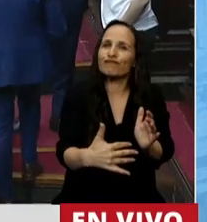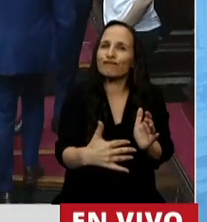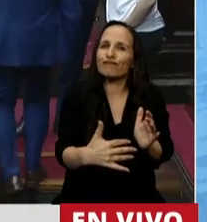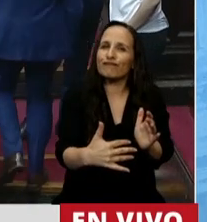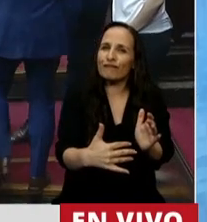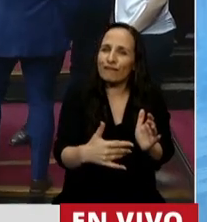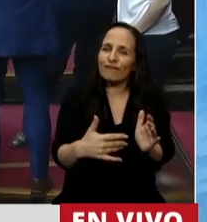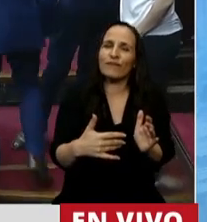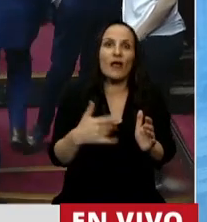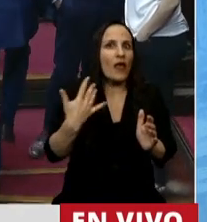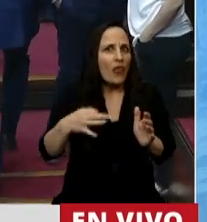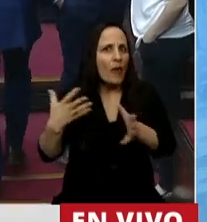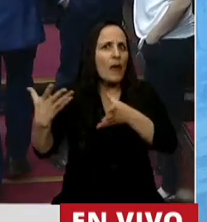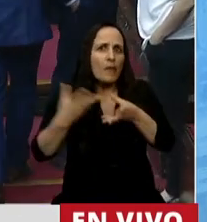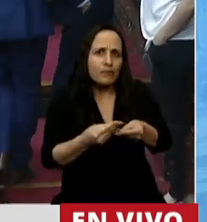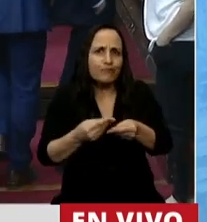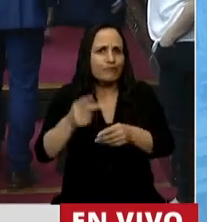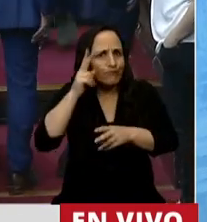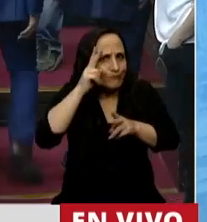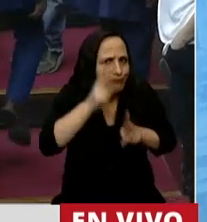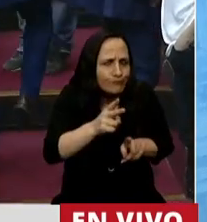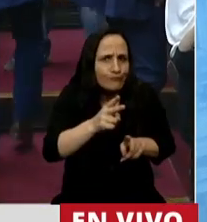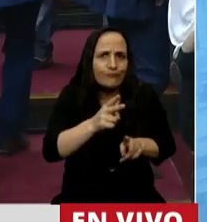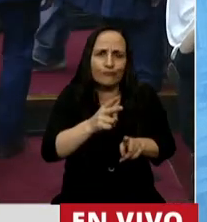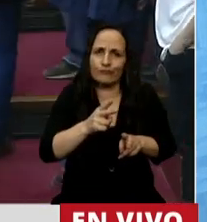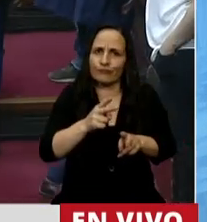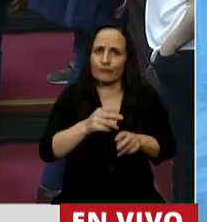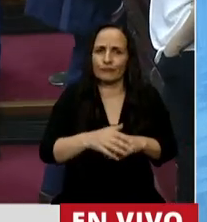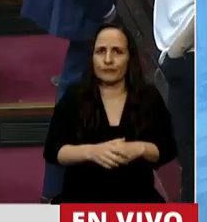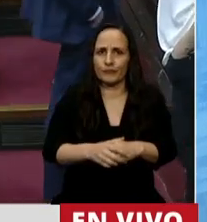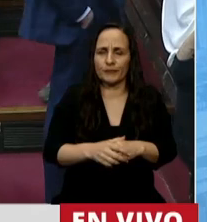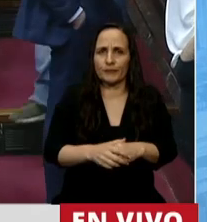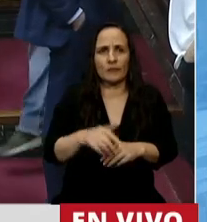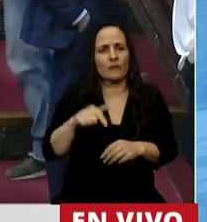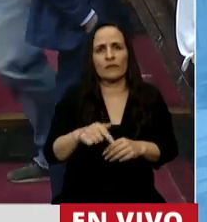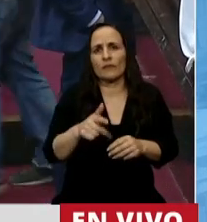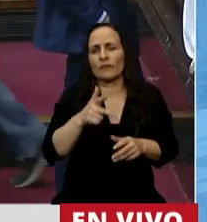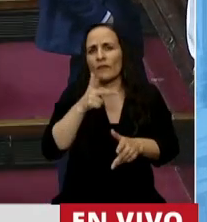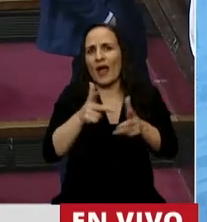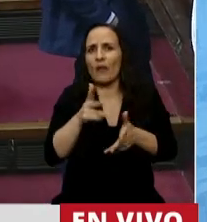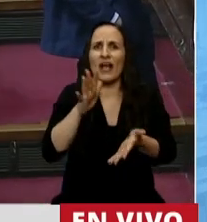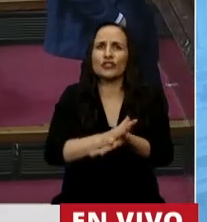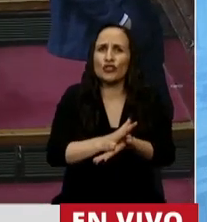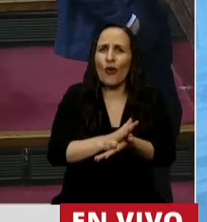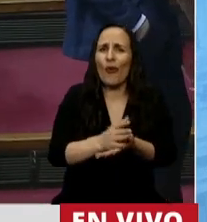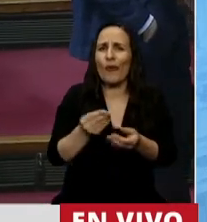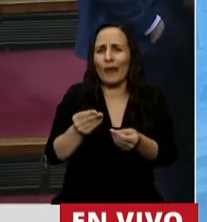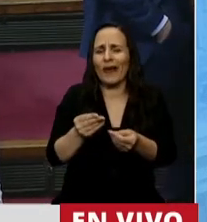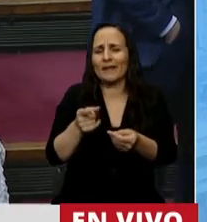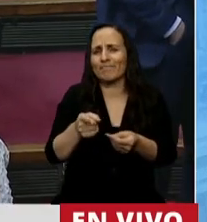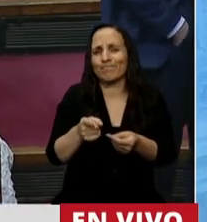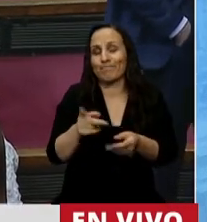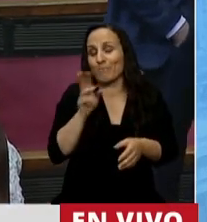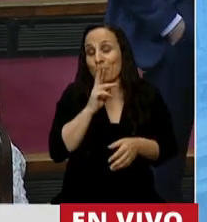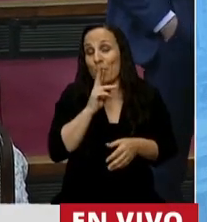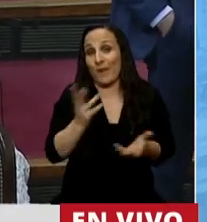la debemos acompañarla con respeto. Y acá hablamos de una cuestión de género, venimos en la lucha, nosotras